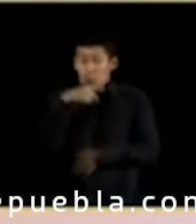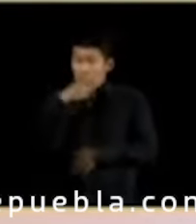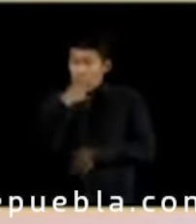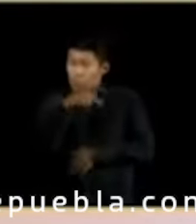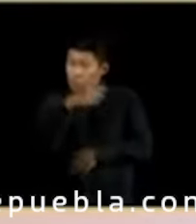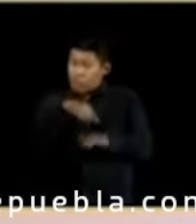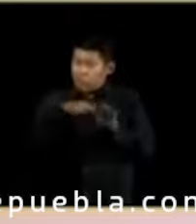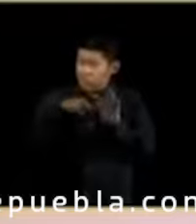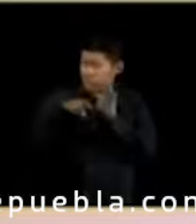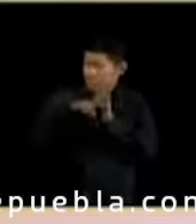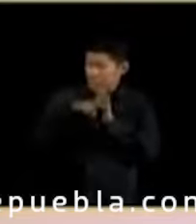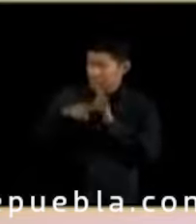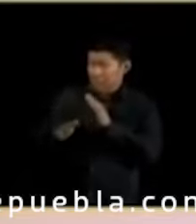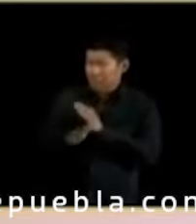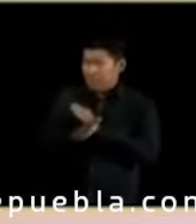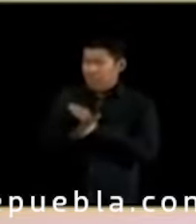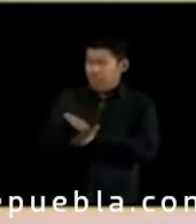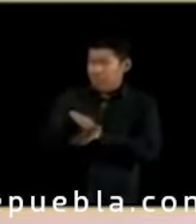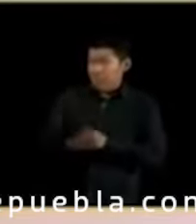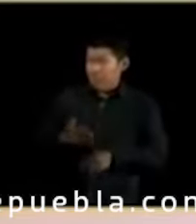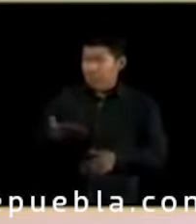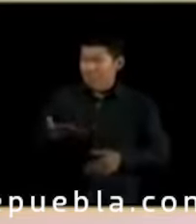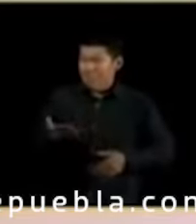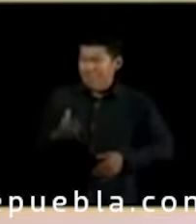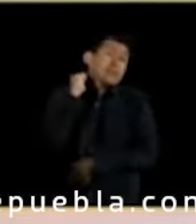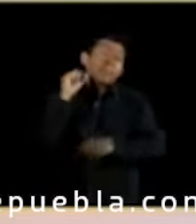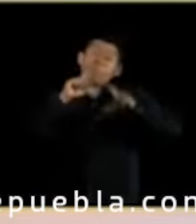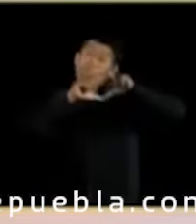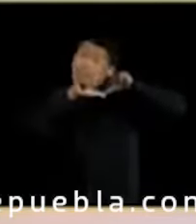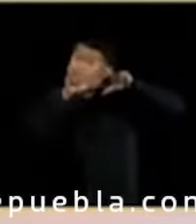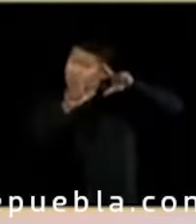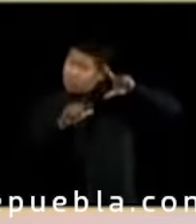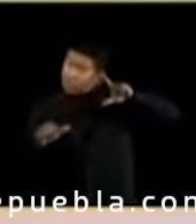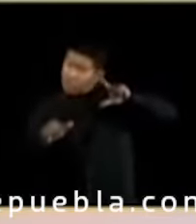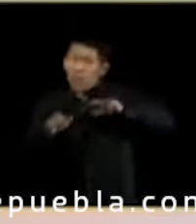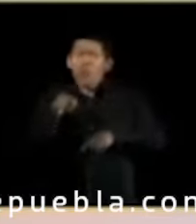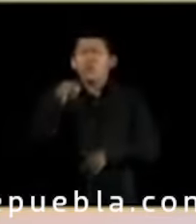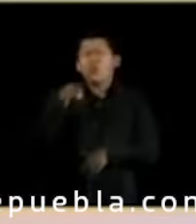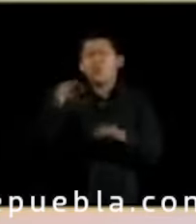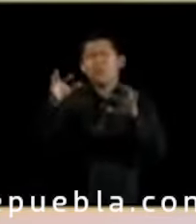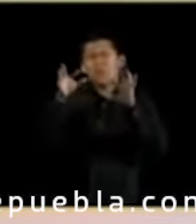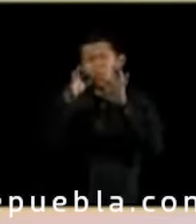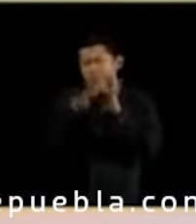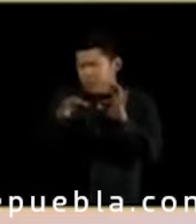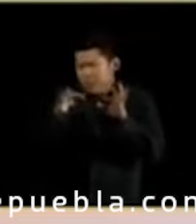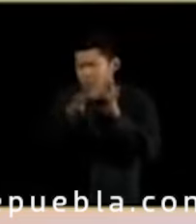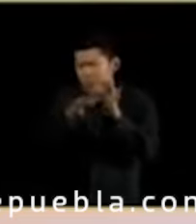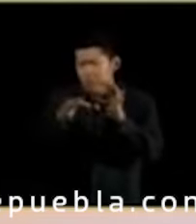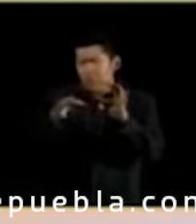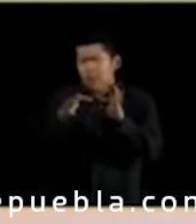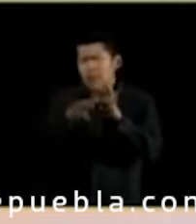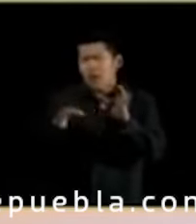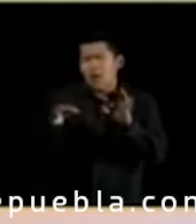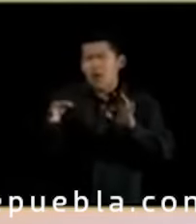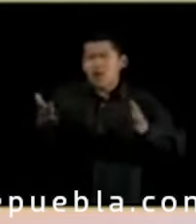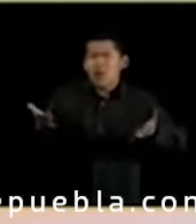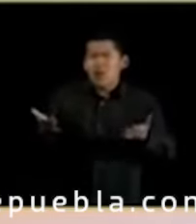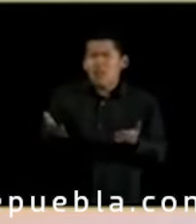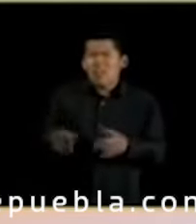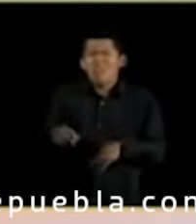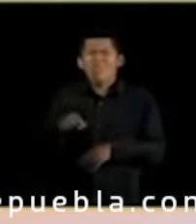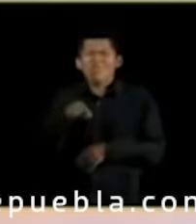Armenta y su cambio del PRI a Morena fueron evidentes. ¿Qué explicación vas a dar del marinismo en